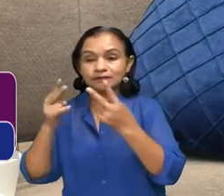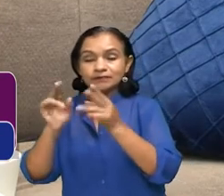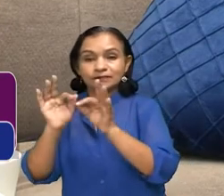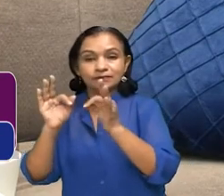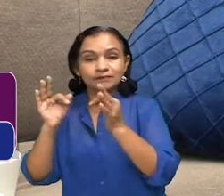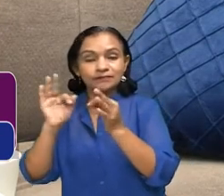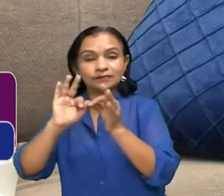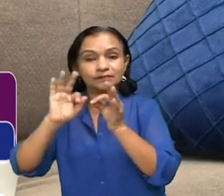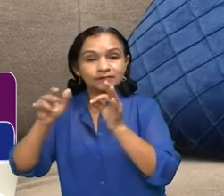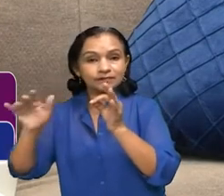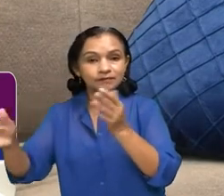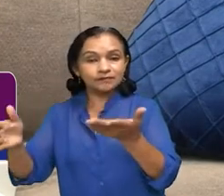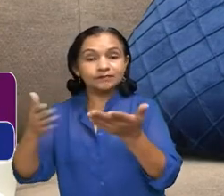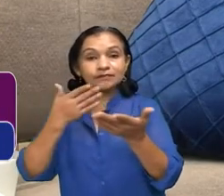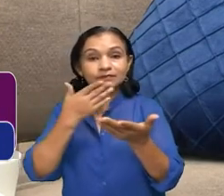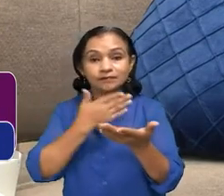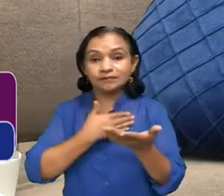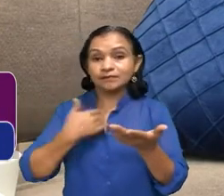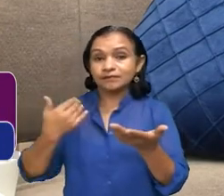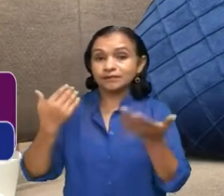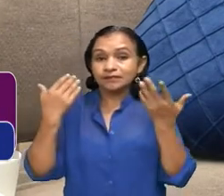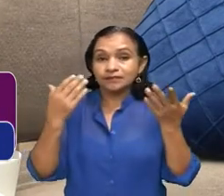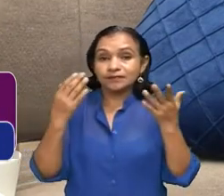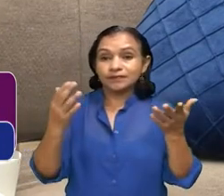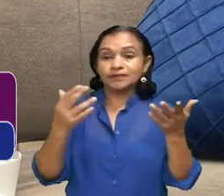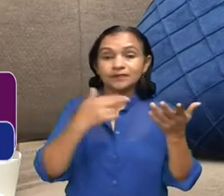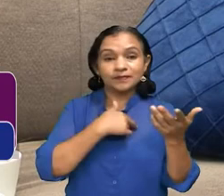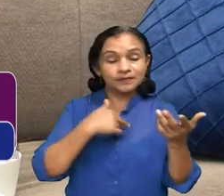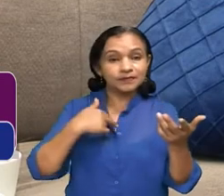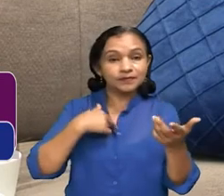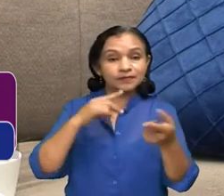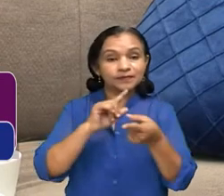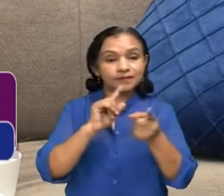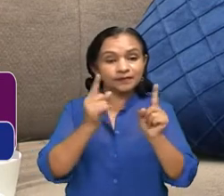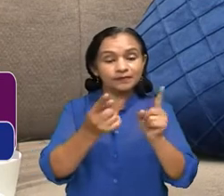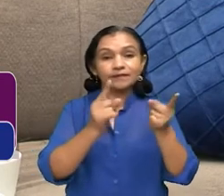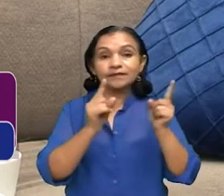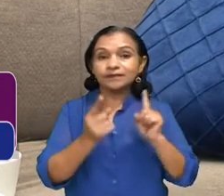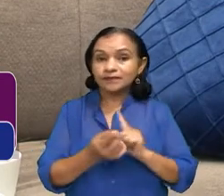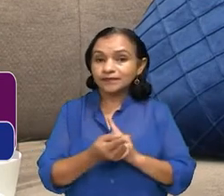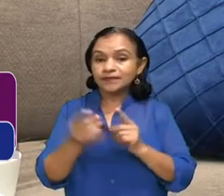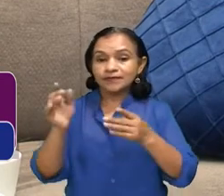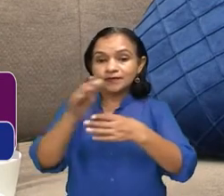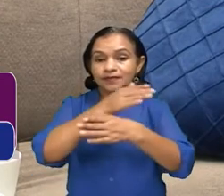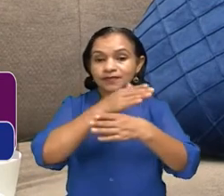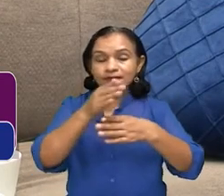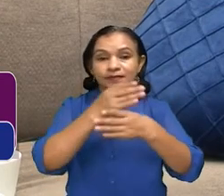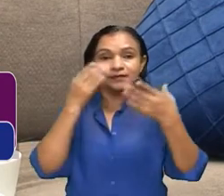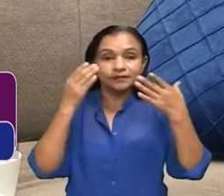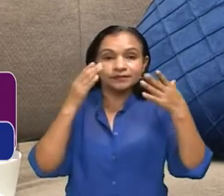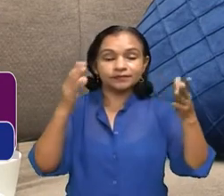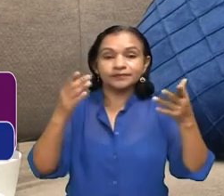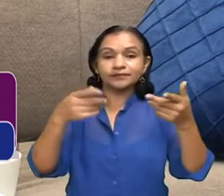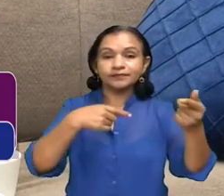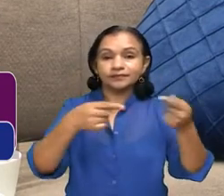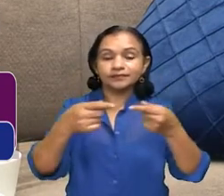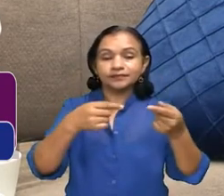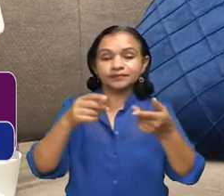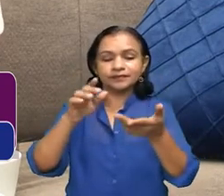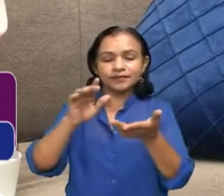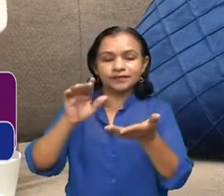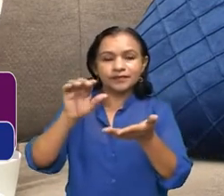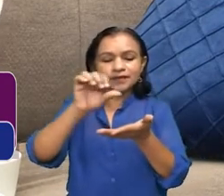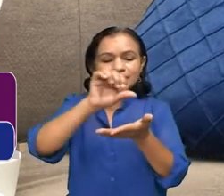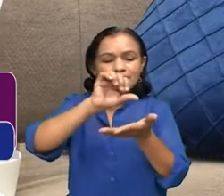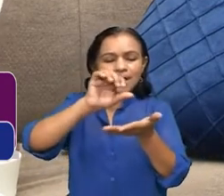buena oportunidad para ponernos a tener transformaciones en diferentes productos saludables como la miel, porque